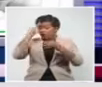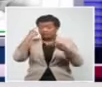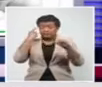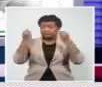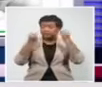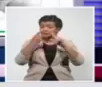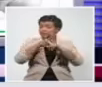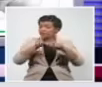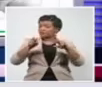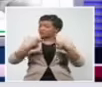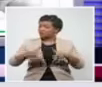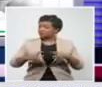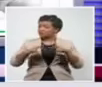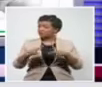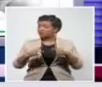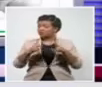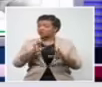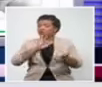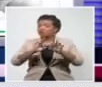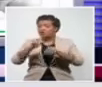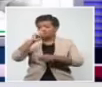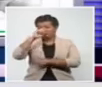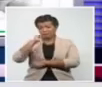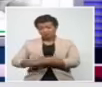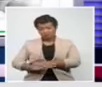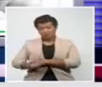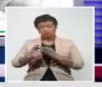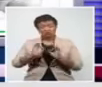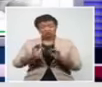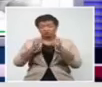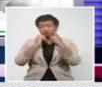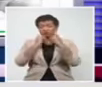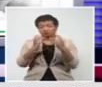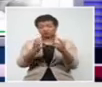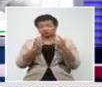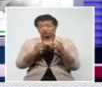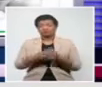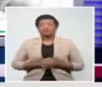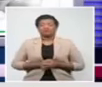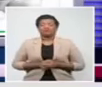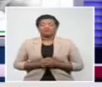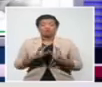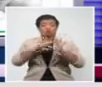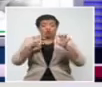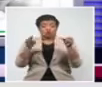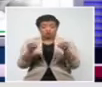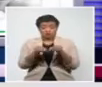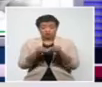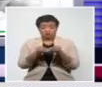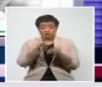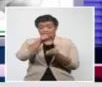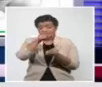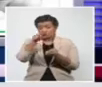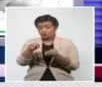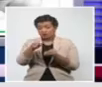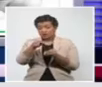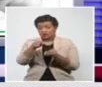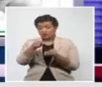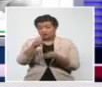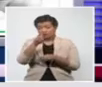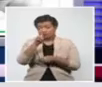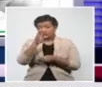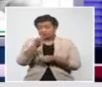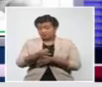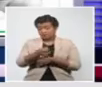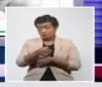en cada conferencia de prensa por su importancia. De este total activos se mantienen 565,